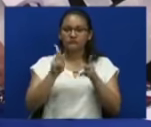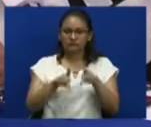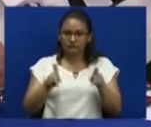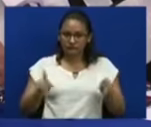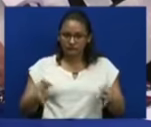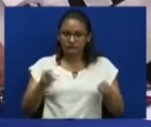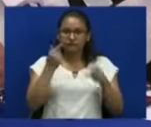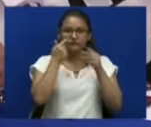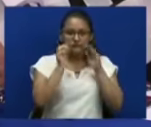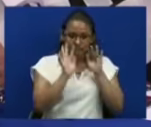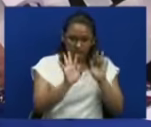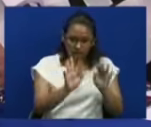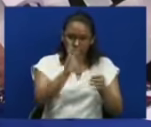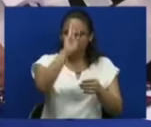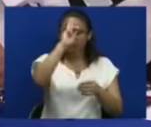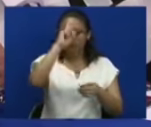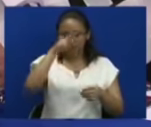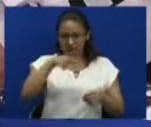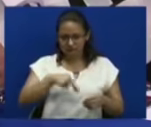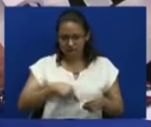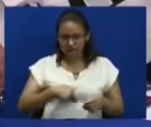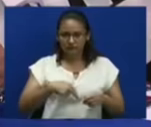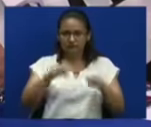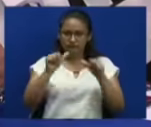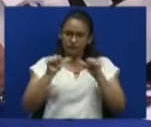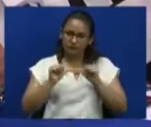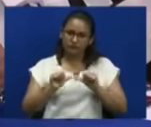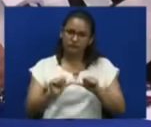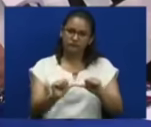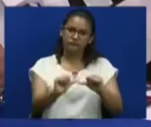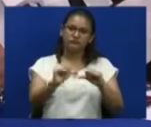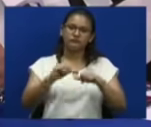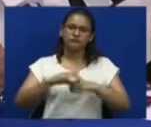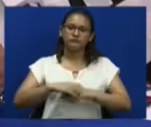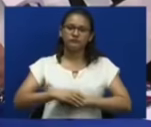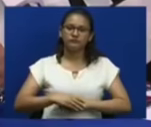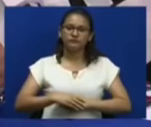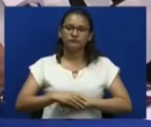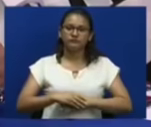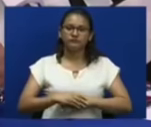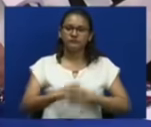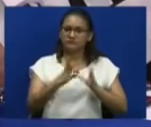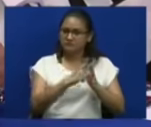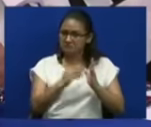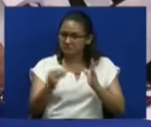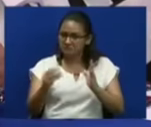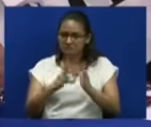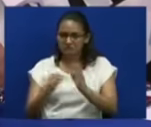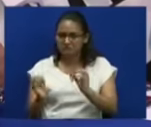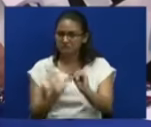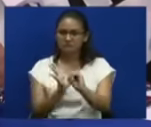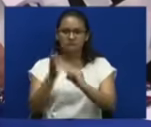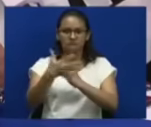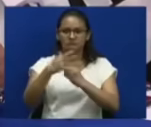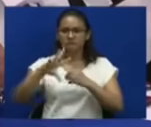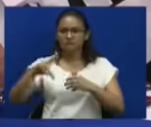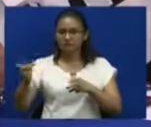y monitoreo responsable y permanente no tenemos transmisión